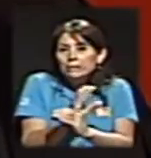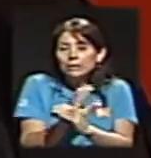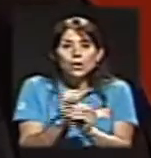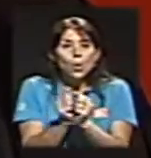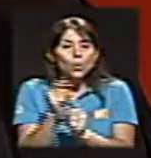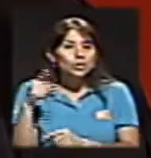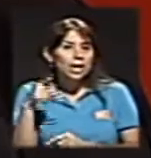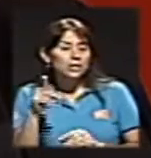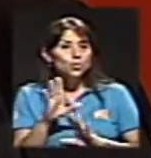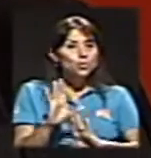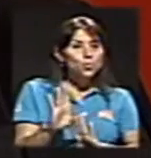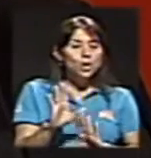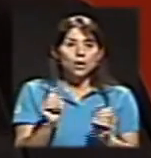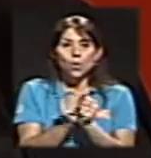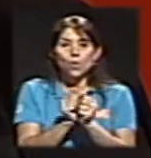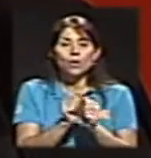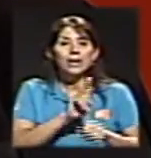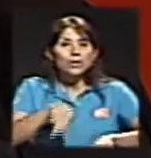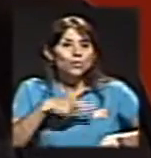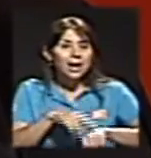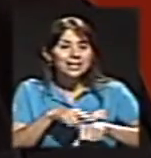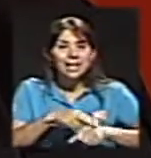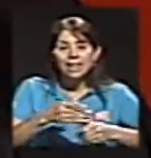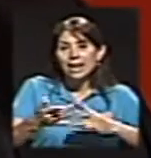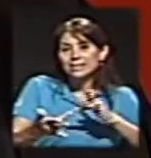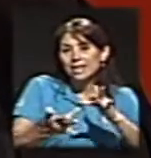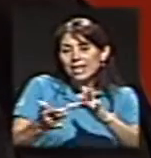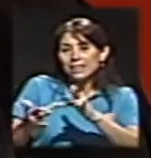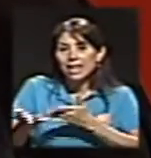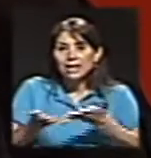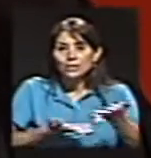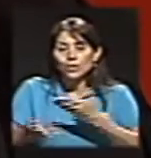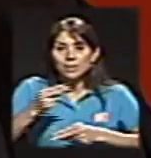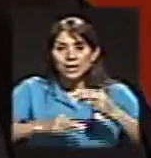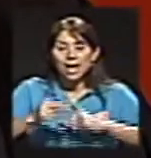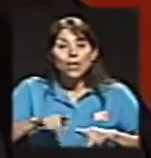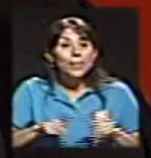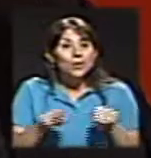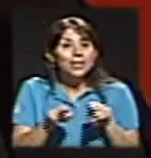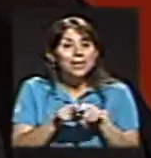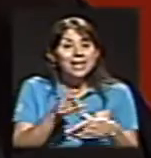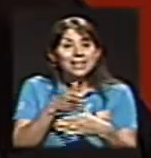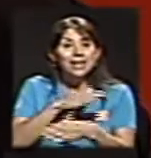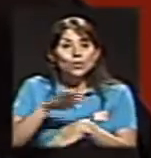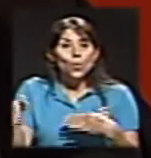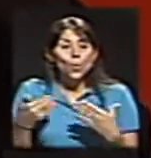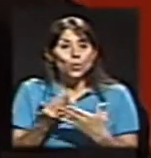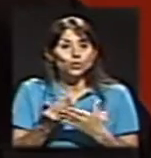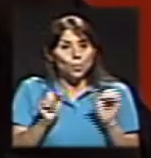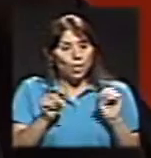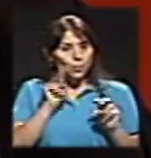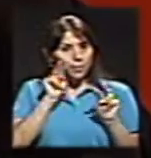riesgos, en ciertos tipos de naturaleza de las interacciones de mercado, pero al mismo tiempo podamos ver entre todos, una